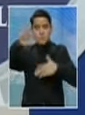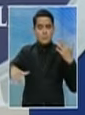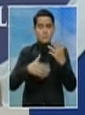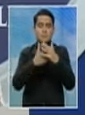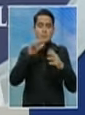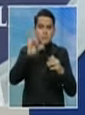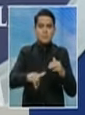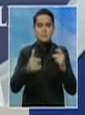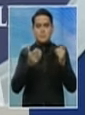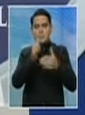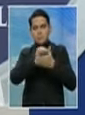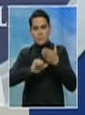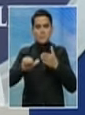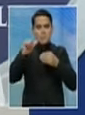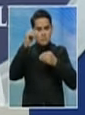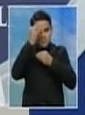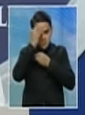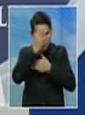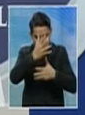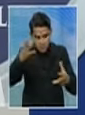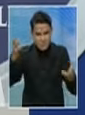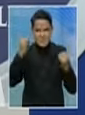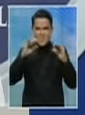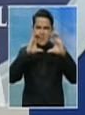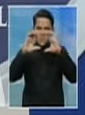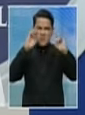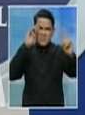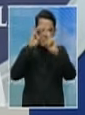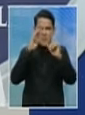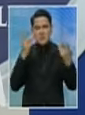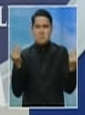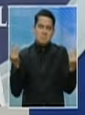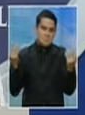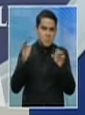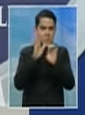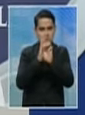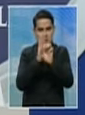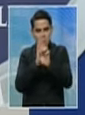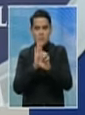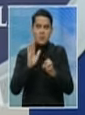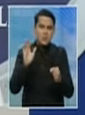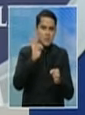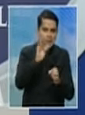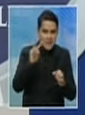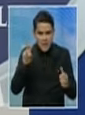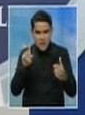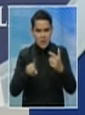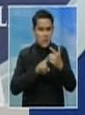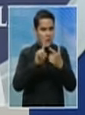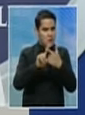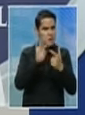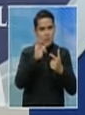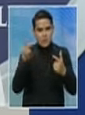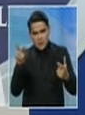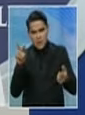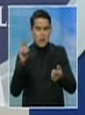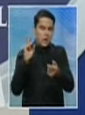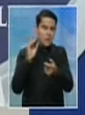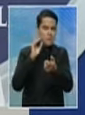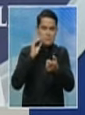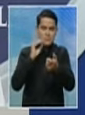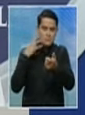de las tecnologías de información y comunicación, tales como el teletrabajo, telemedicina, teleeducación y